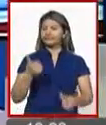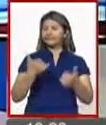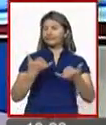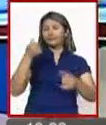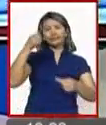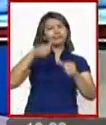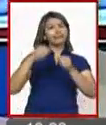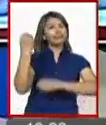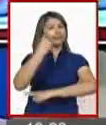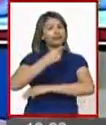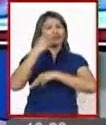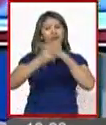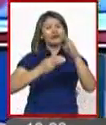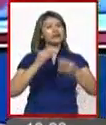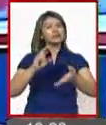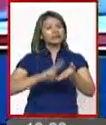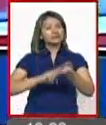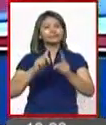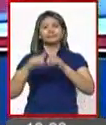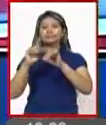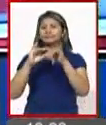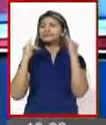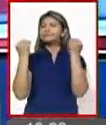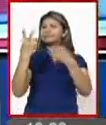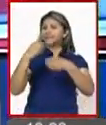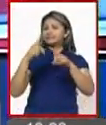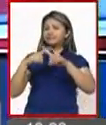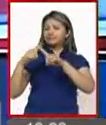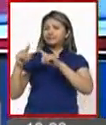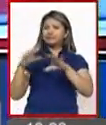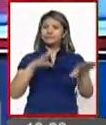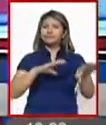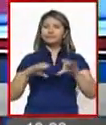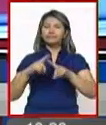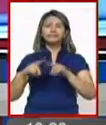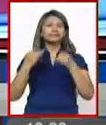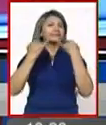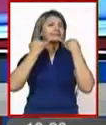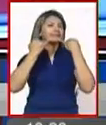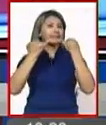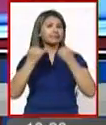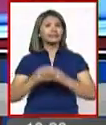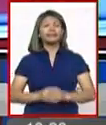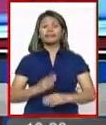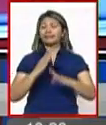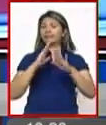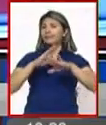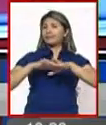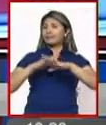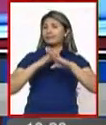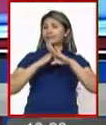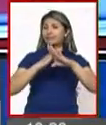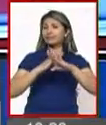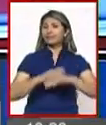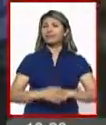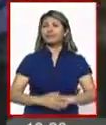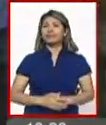recordando el Día Mundial de la Diabetes, instituciones participaron de diferentes actividades informativas y de prevención contra este